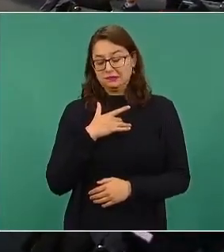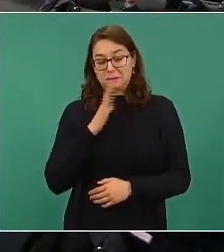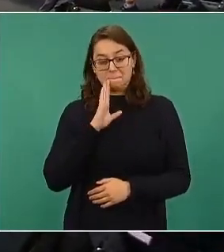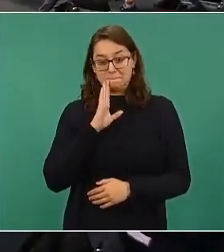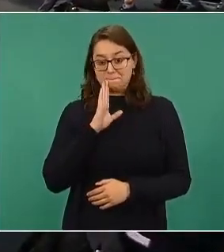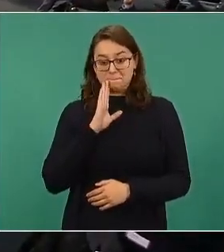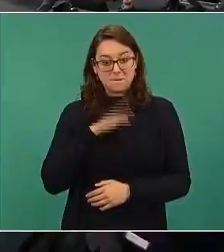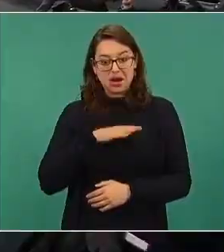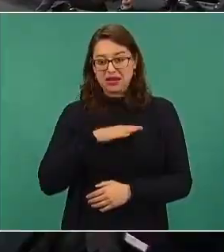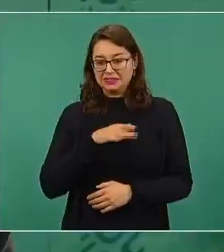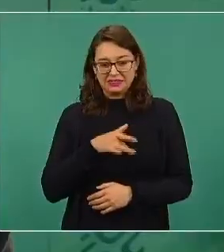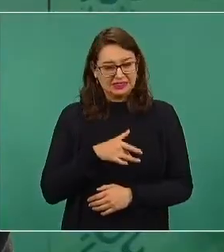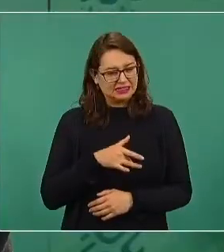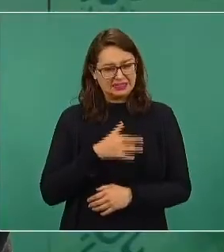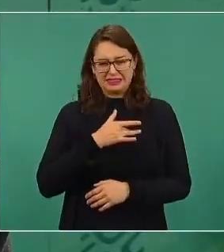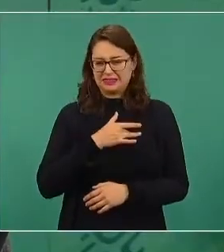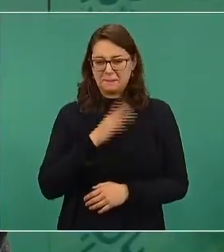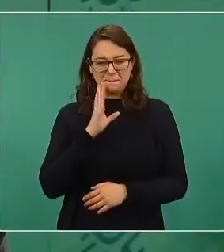es oprobioso